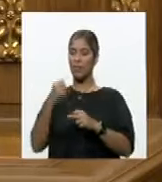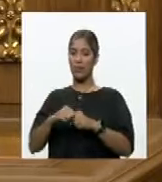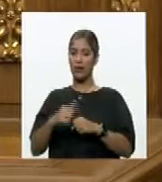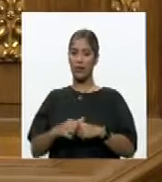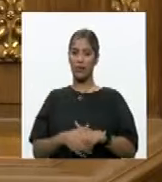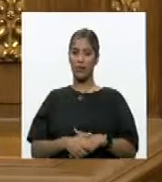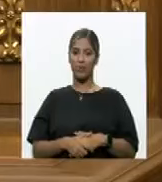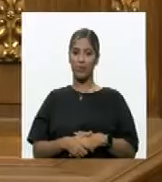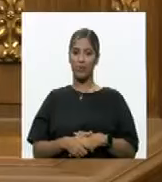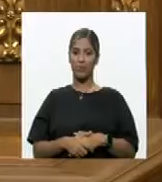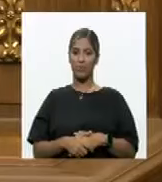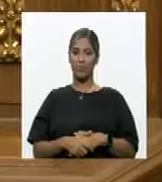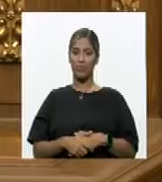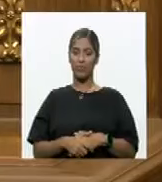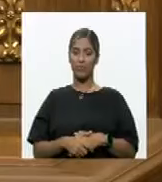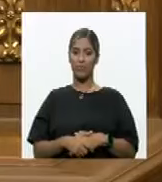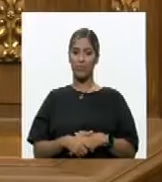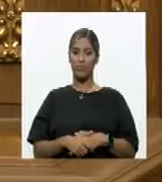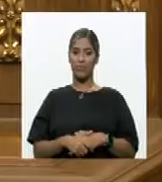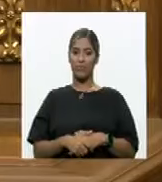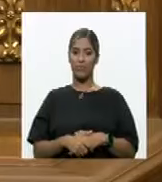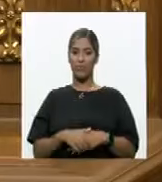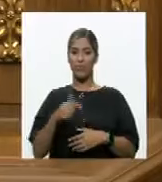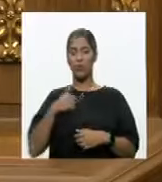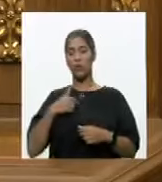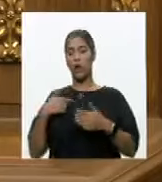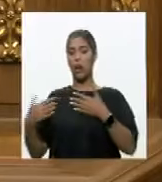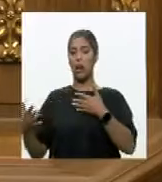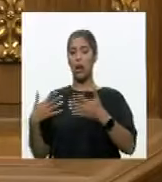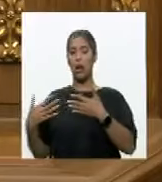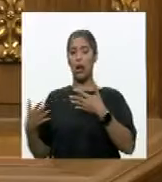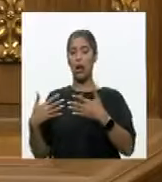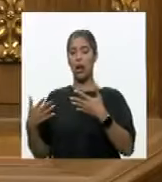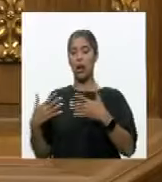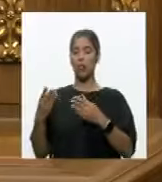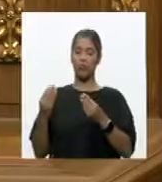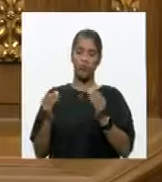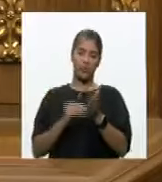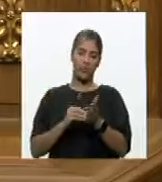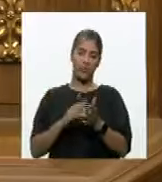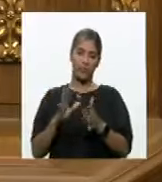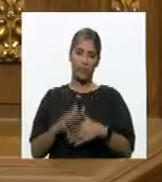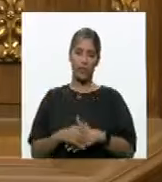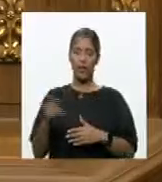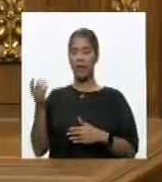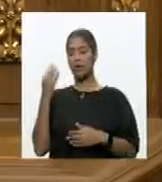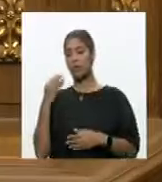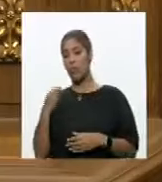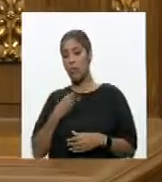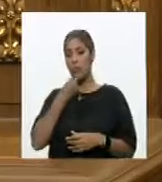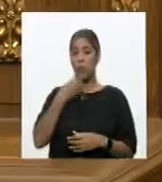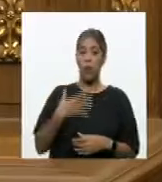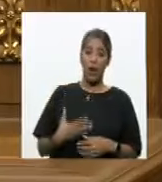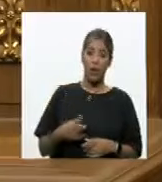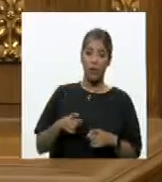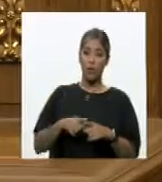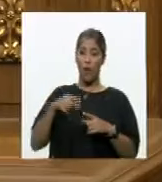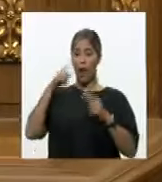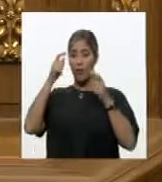llama La Matera. Y yo hablaba con Alí, hablamos en tantas oportunidades. Él me decía, bueno, como dice el Che,